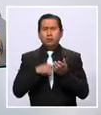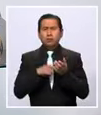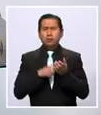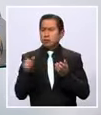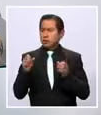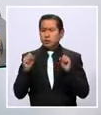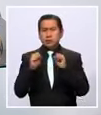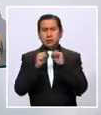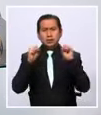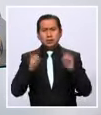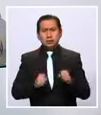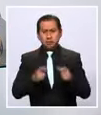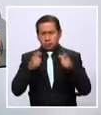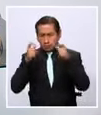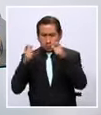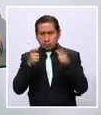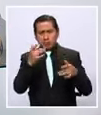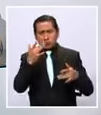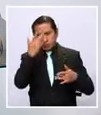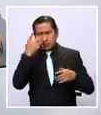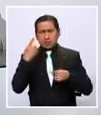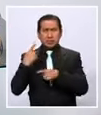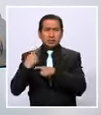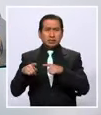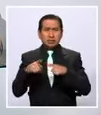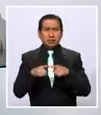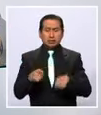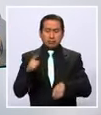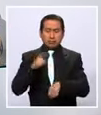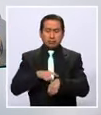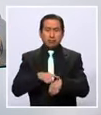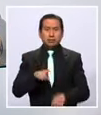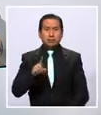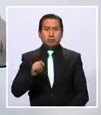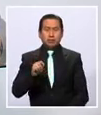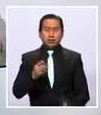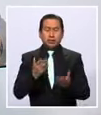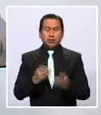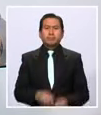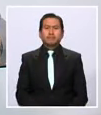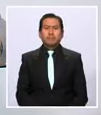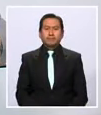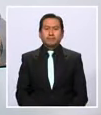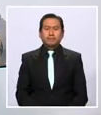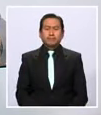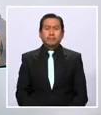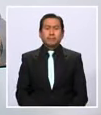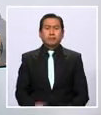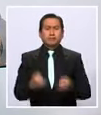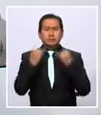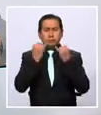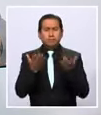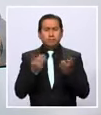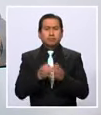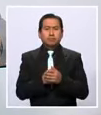sistema de vigilancia epidemiológica hasta horas 20 reportamos